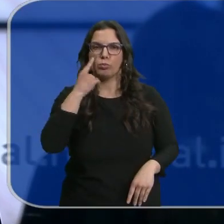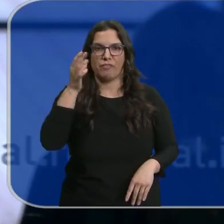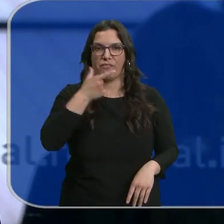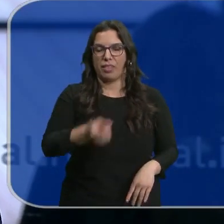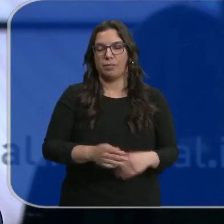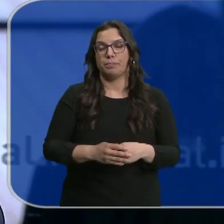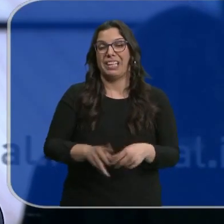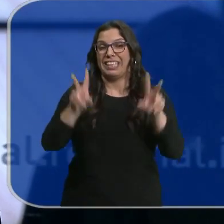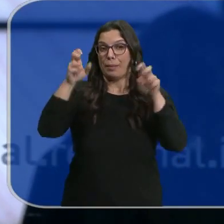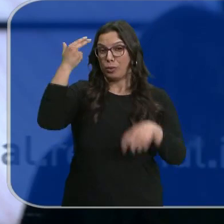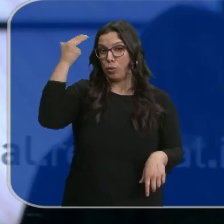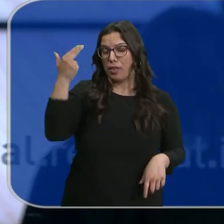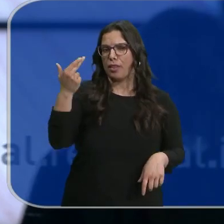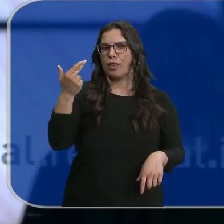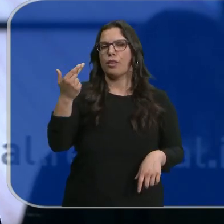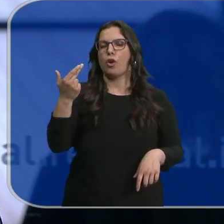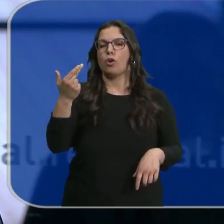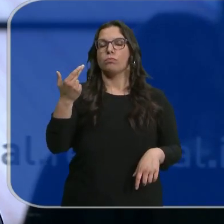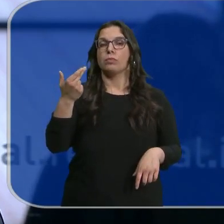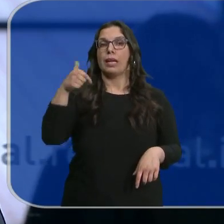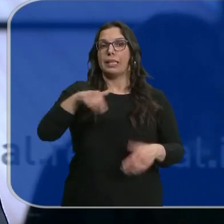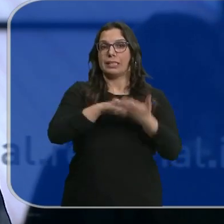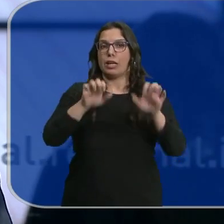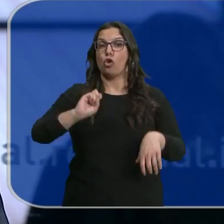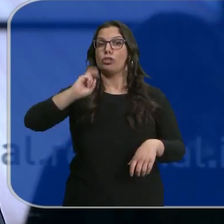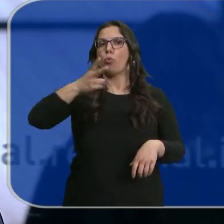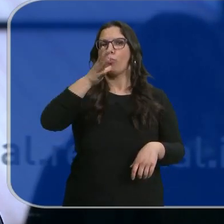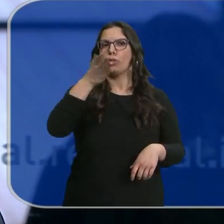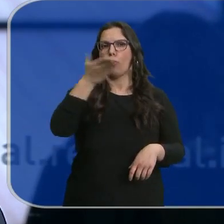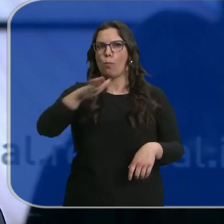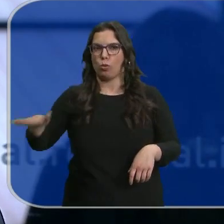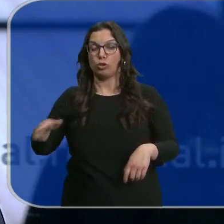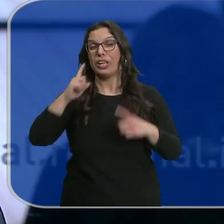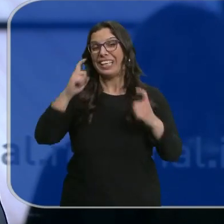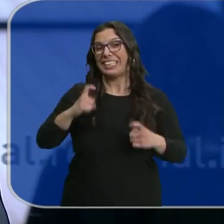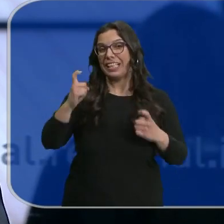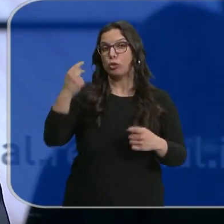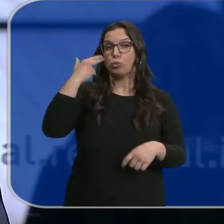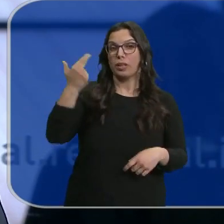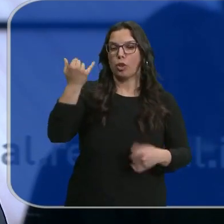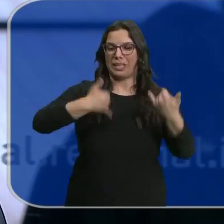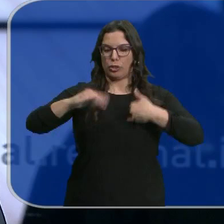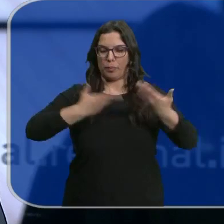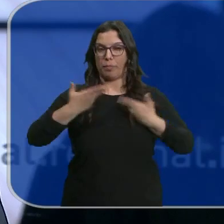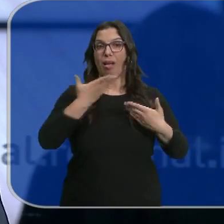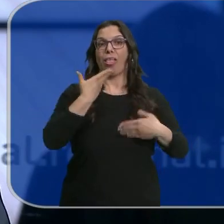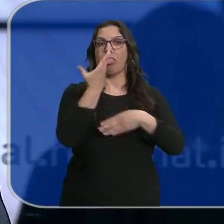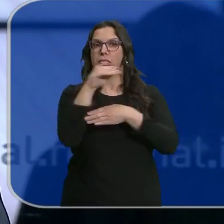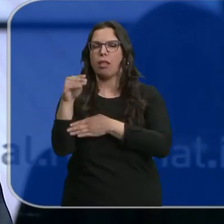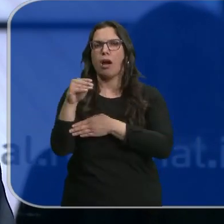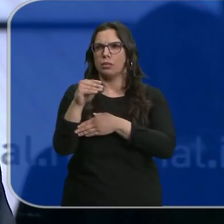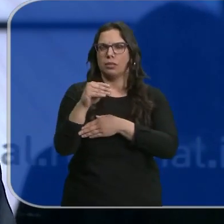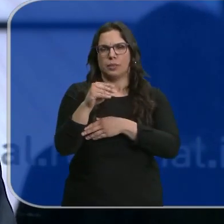El suicidio es una segunda causa de muerte no natural en Castilla y León. Los datos de intento de suicidio y autolesiones en adolescentes